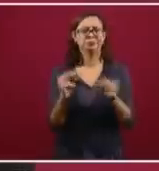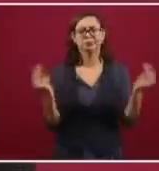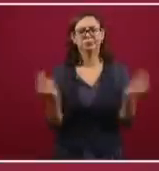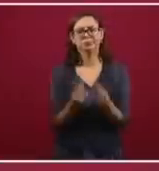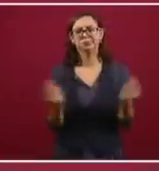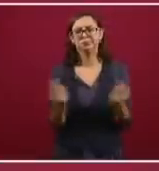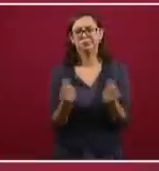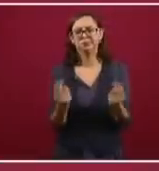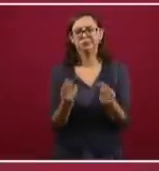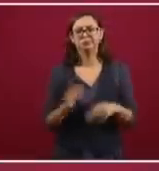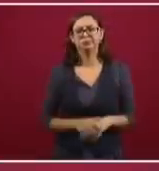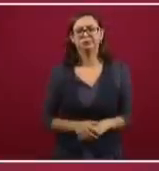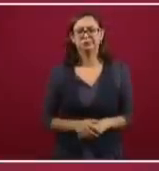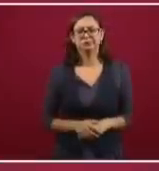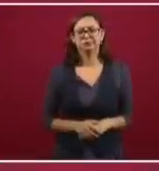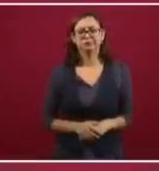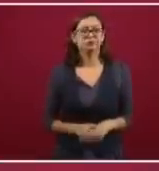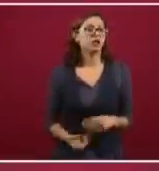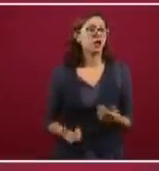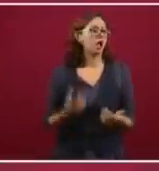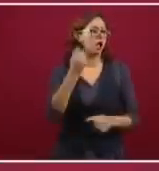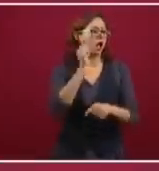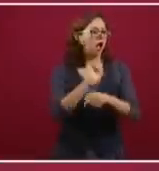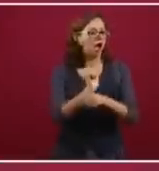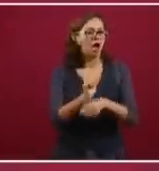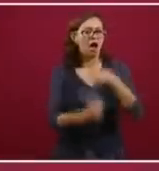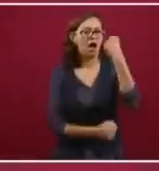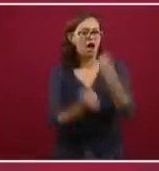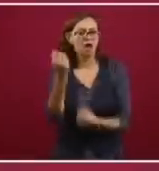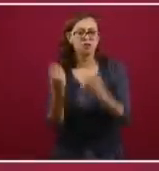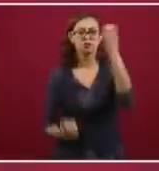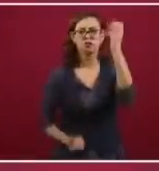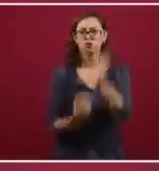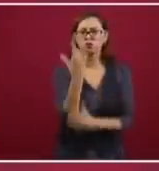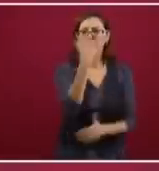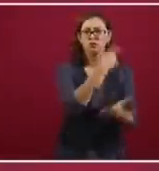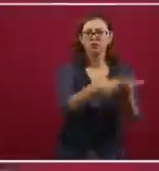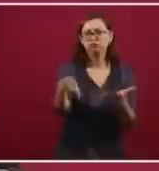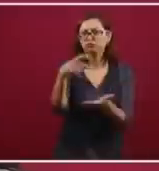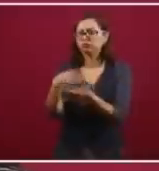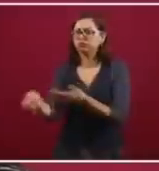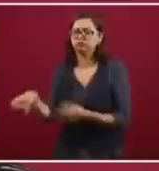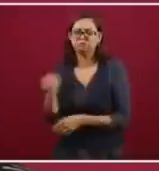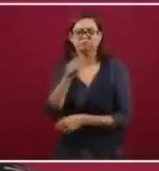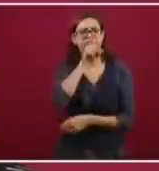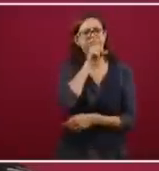que no se compren vehículos nuevos para funcionarios